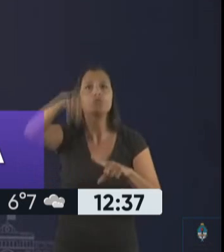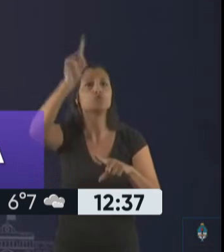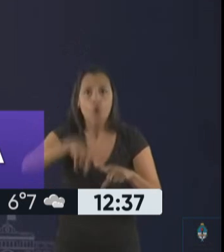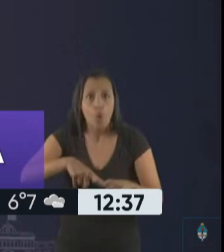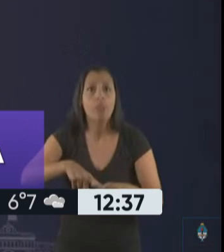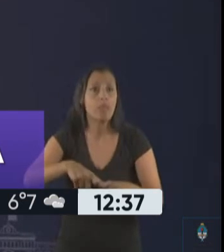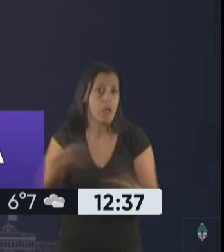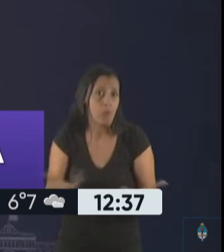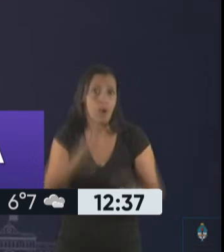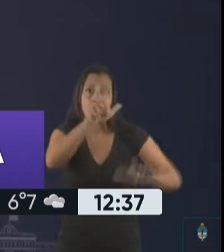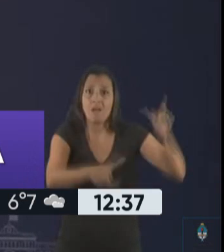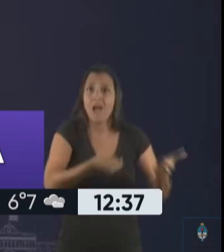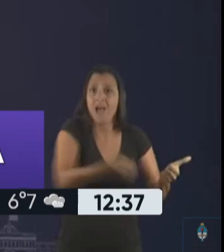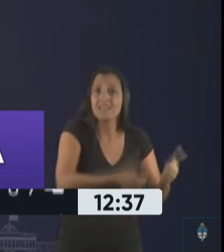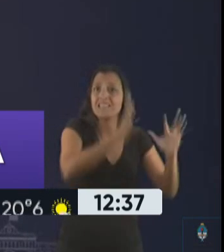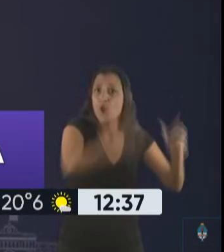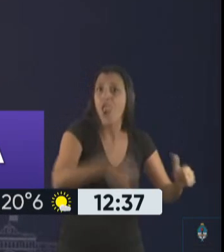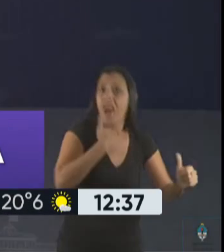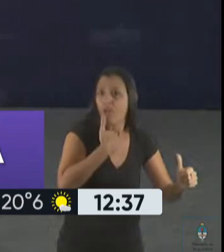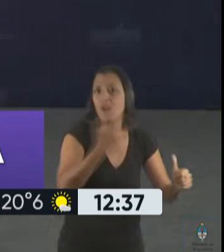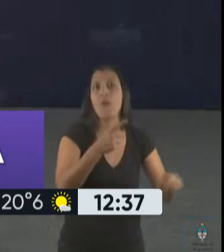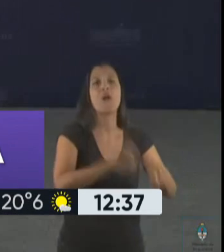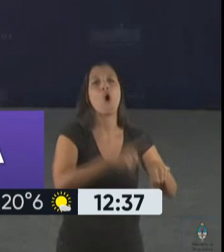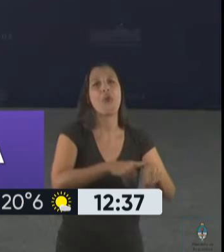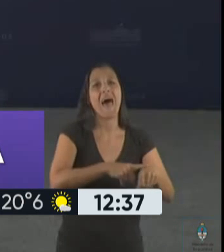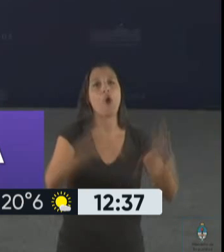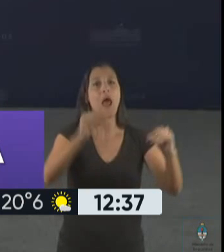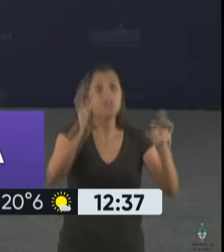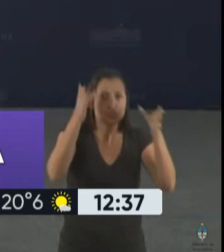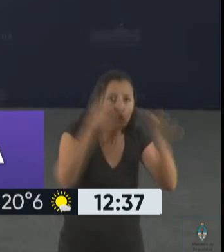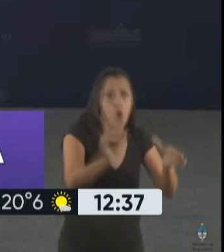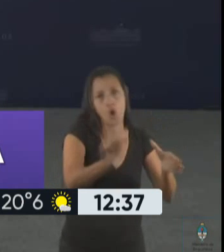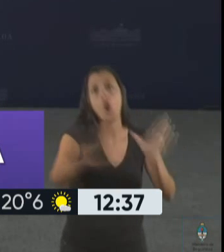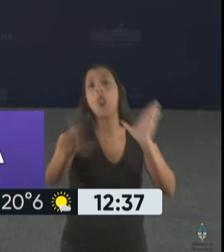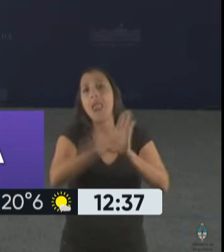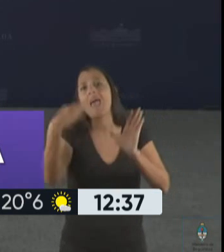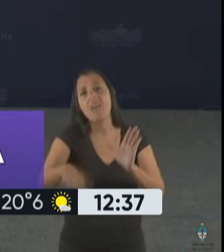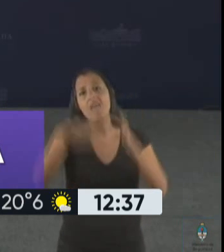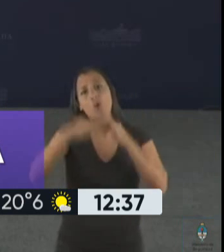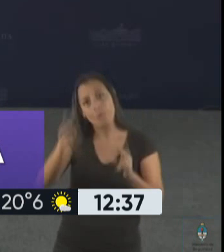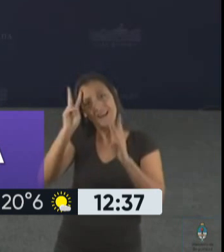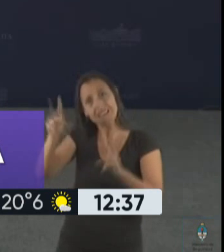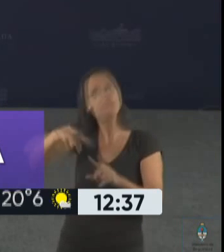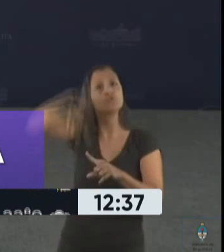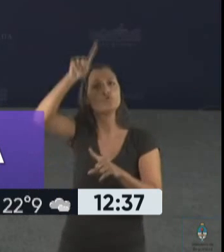los delincuentes, como sabemos, no tienen horario. Por eso la ley tampoco puede tenerlos. También